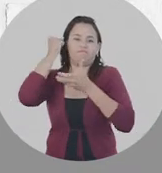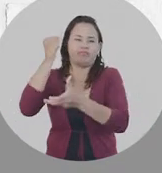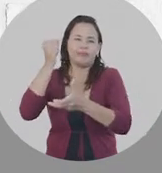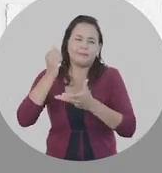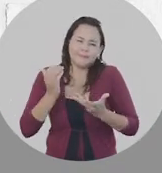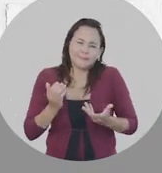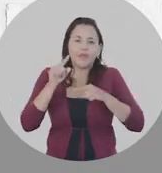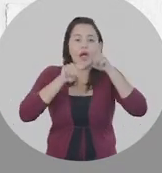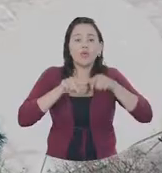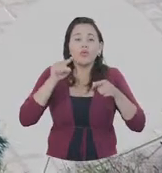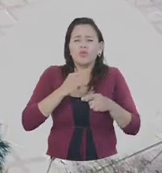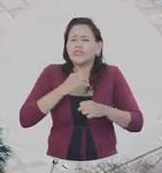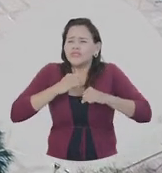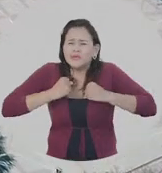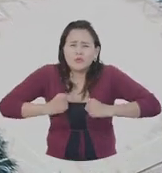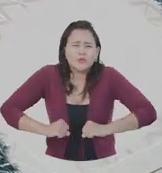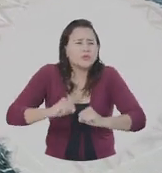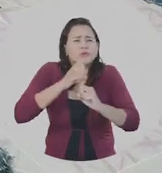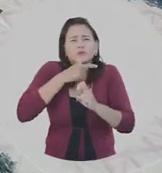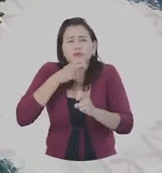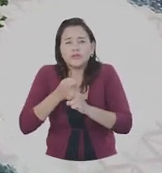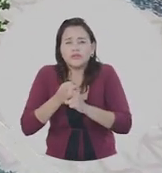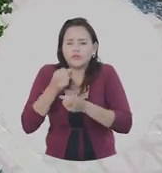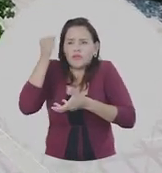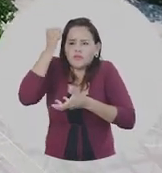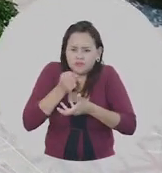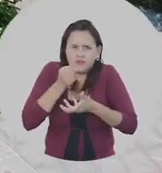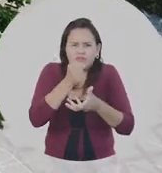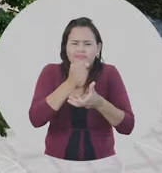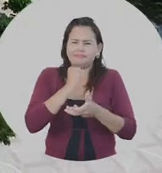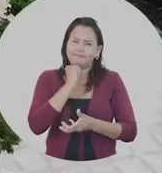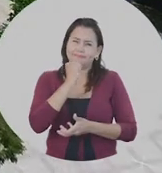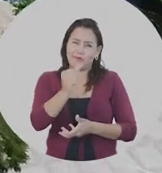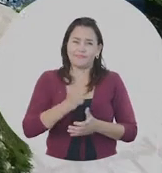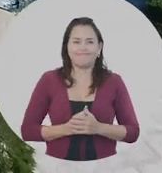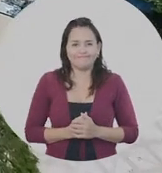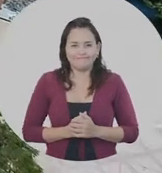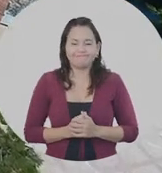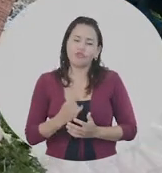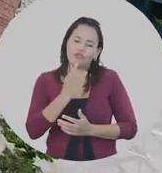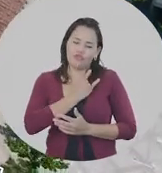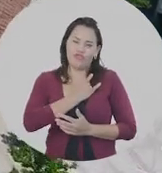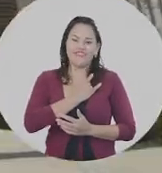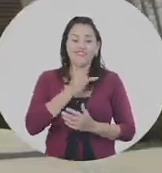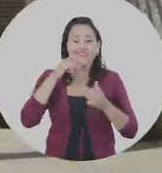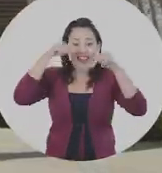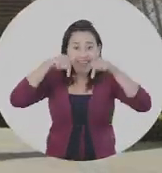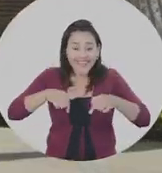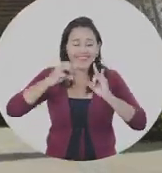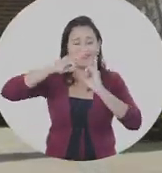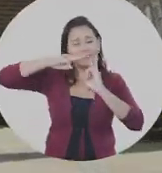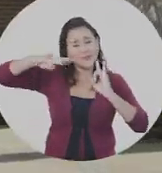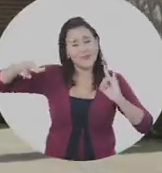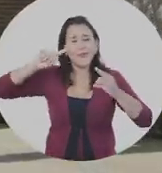que requieren mayor inversión. La Universidad del Magdalena busca reducir las brechas de exclusión en